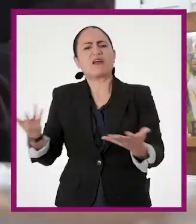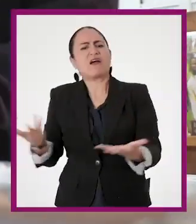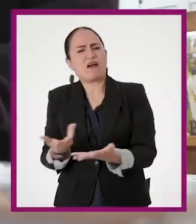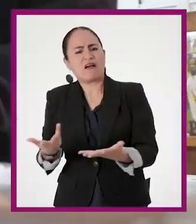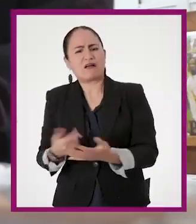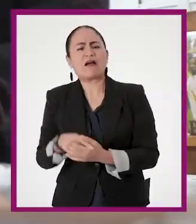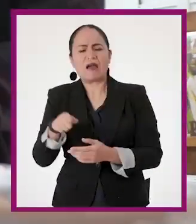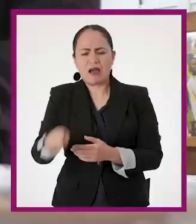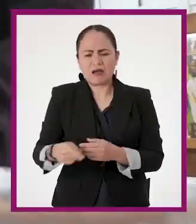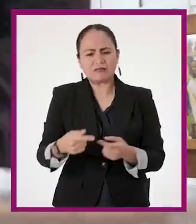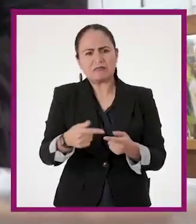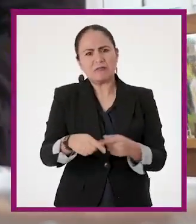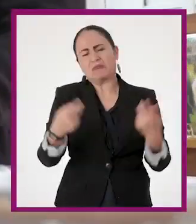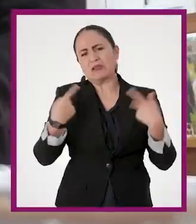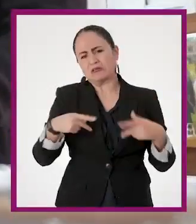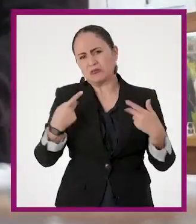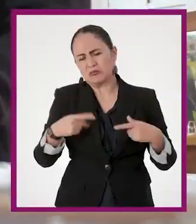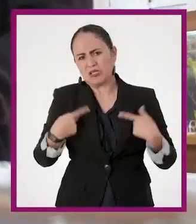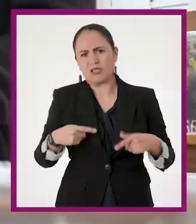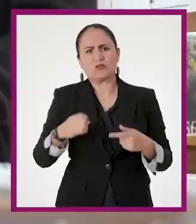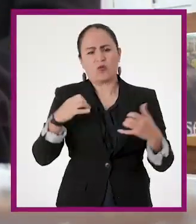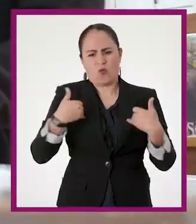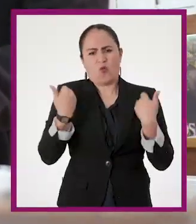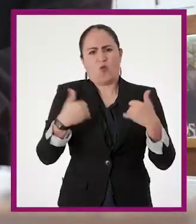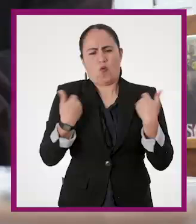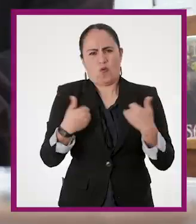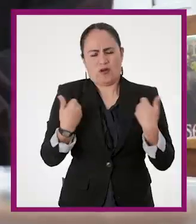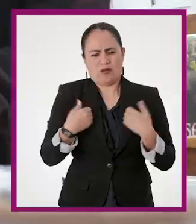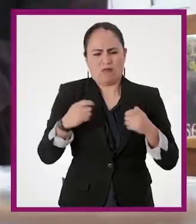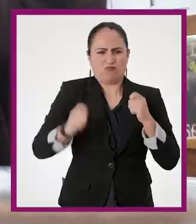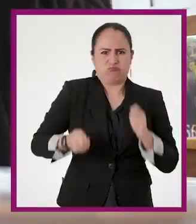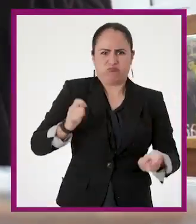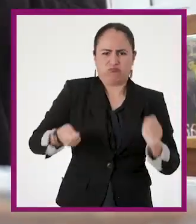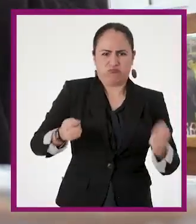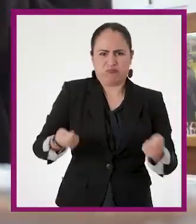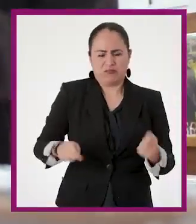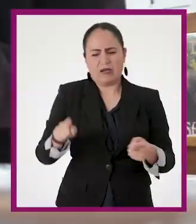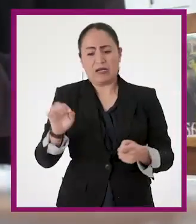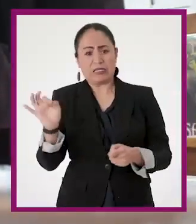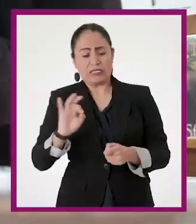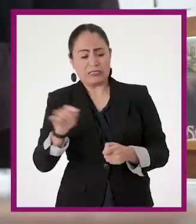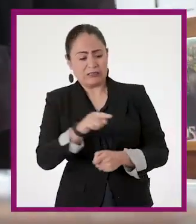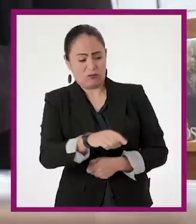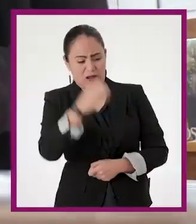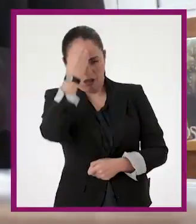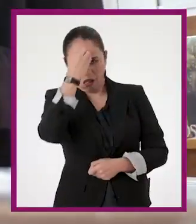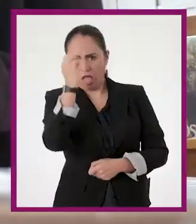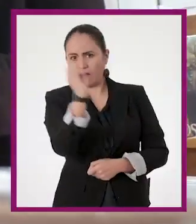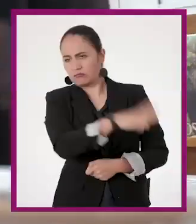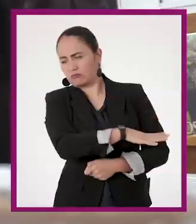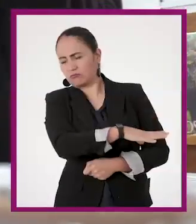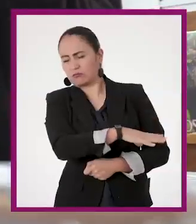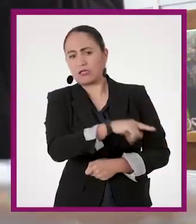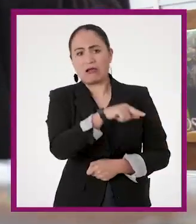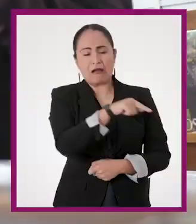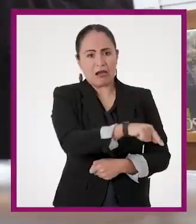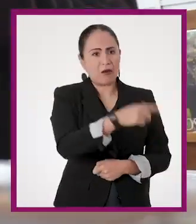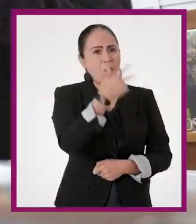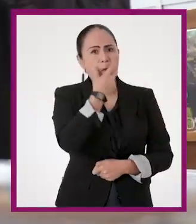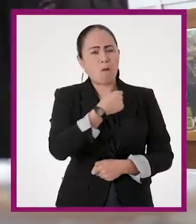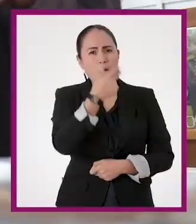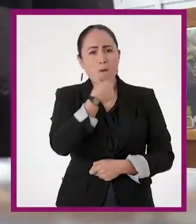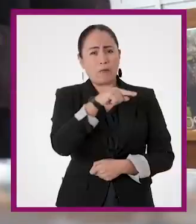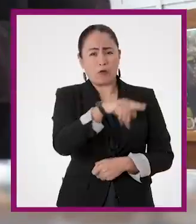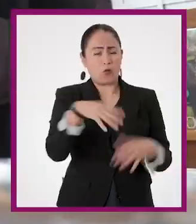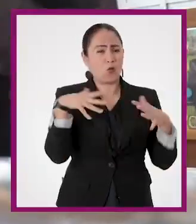entonces hubo un encuentro entre los jaraneros más jóvenes y los más decanos, aquellos que habían sido olvidados por el alemanismo, y entre ellos el